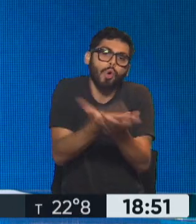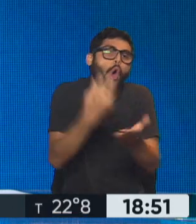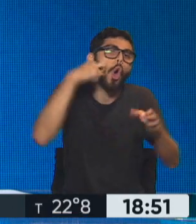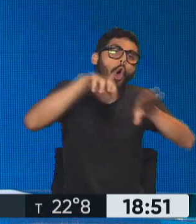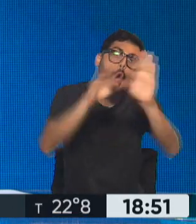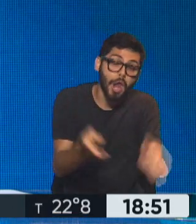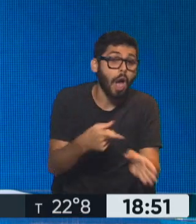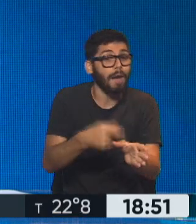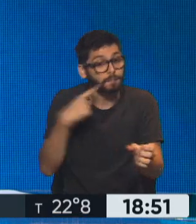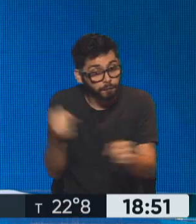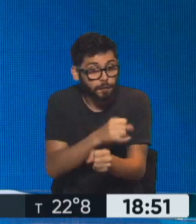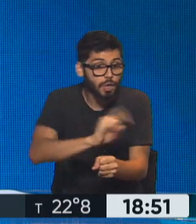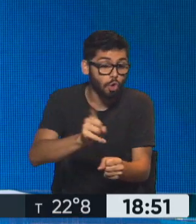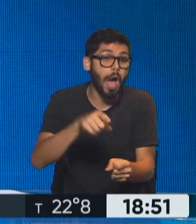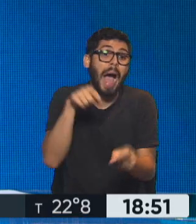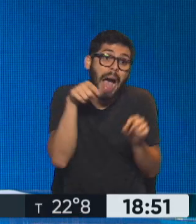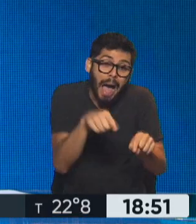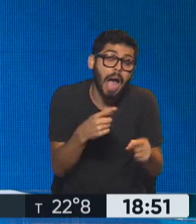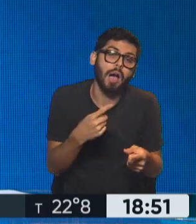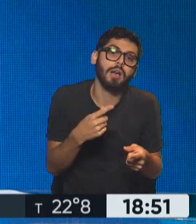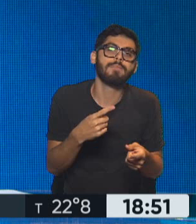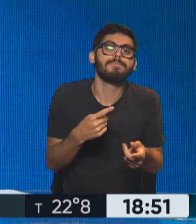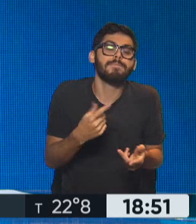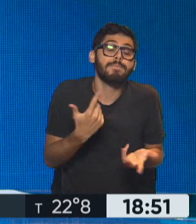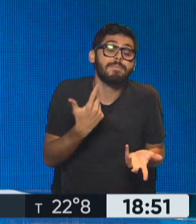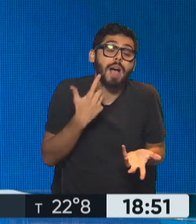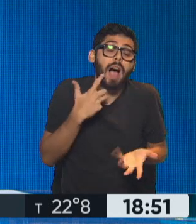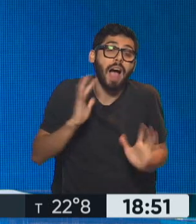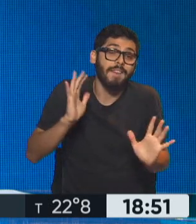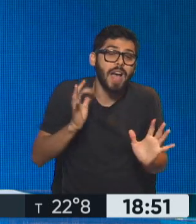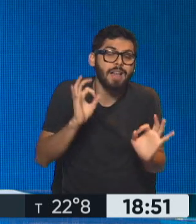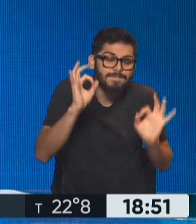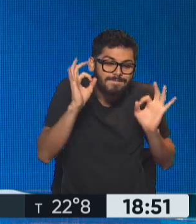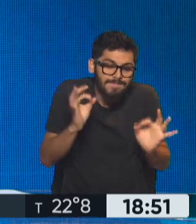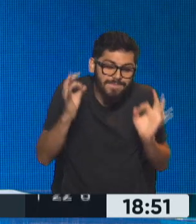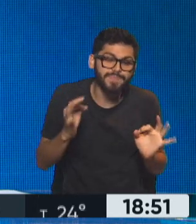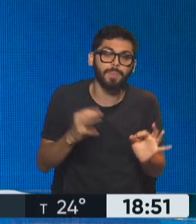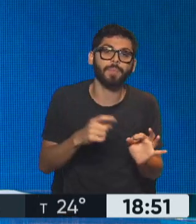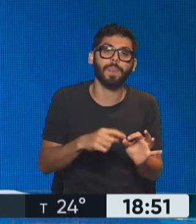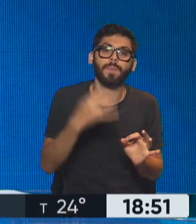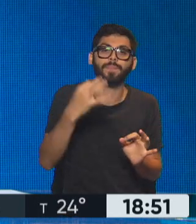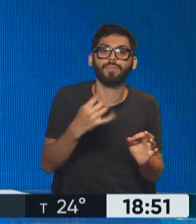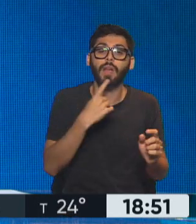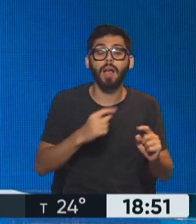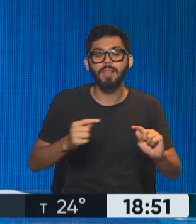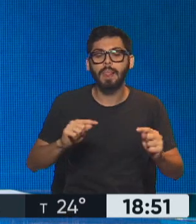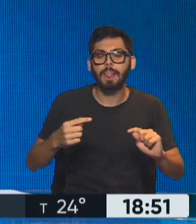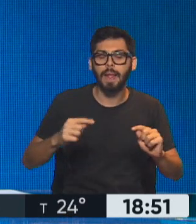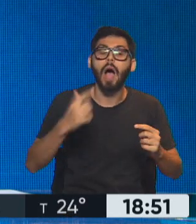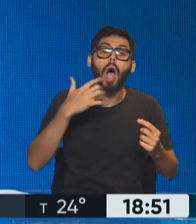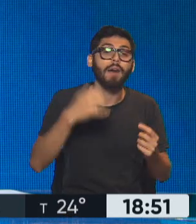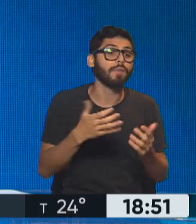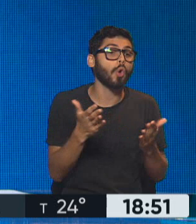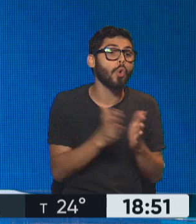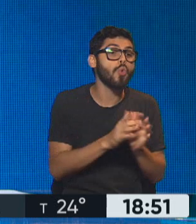proceso. Ahí hay que ver exacto. Ahí Claro. me parece que vamos a poder tener un termómetro más fino, más allá de los dimes y diretes, de qué va a hacer Juntos